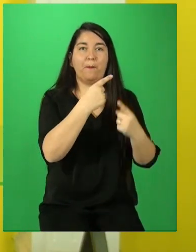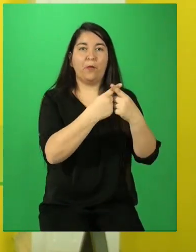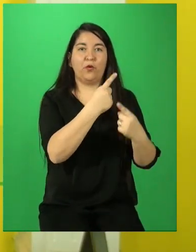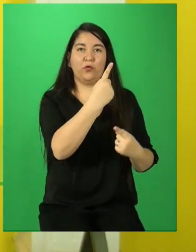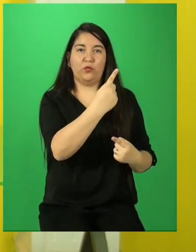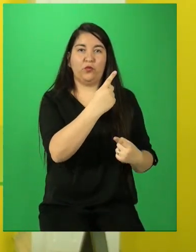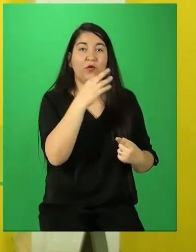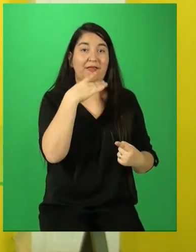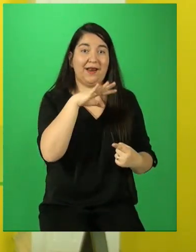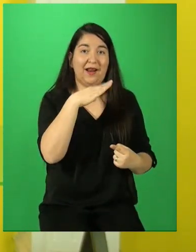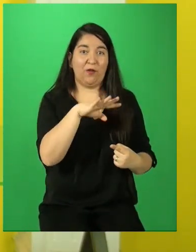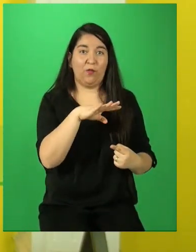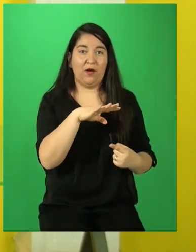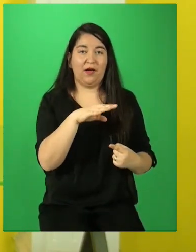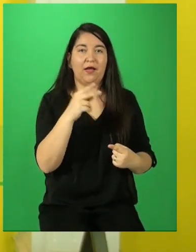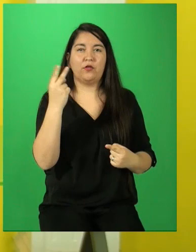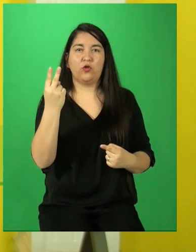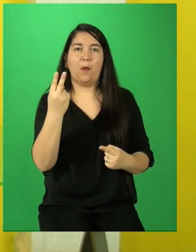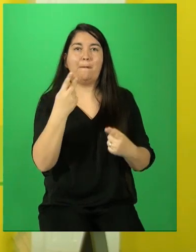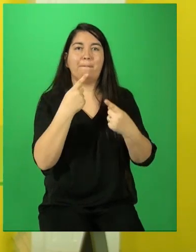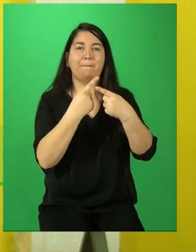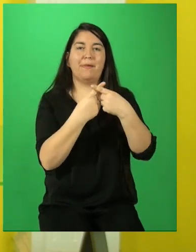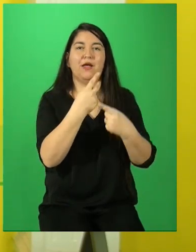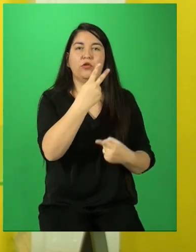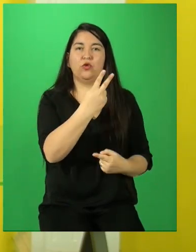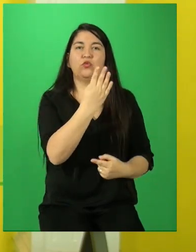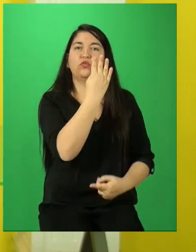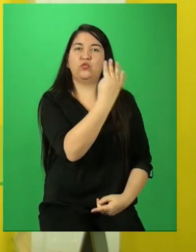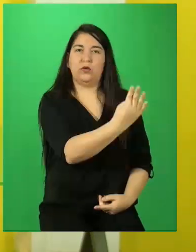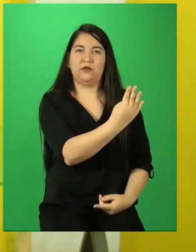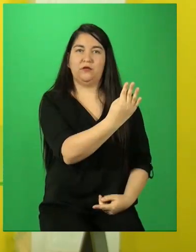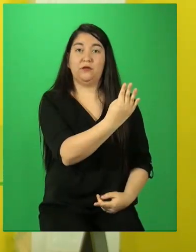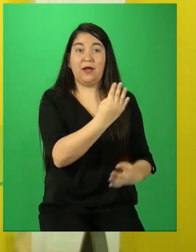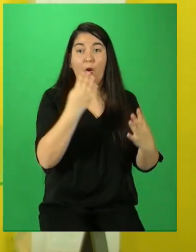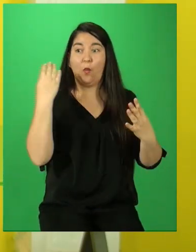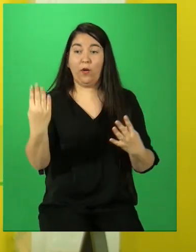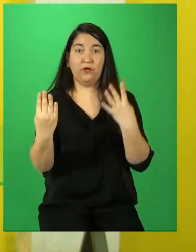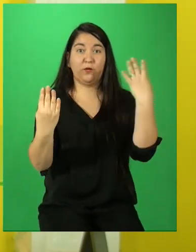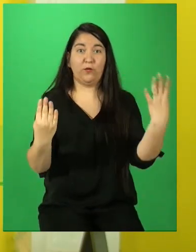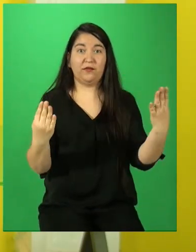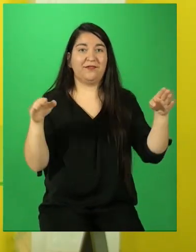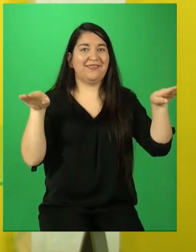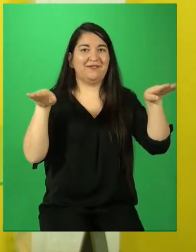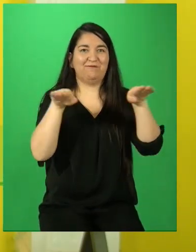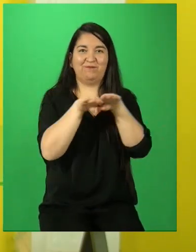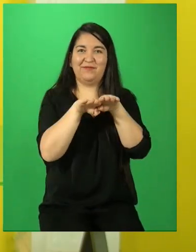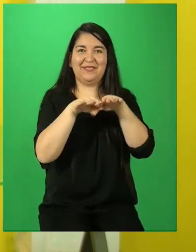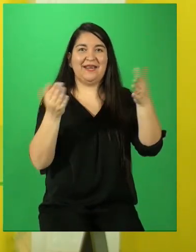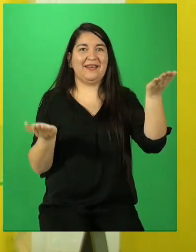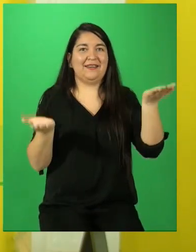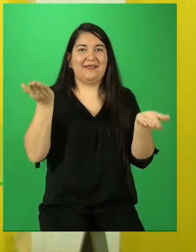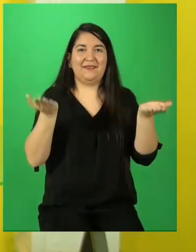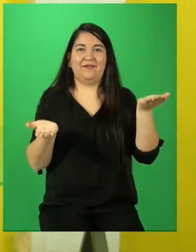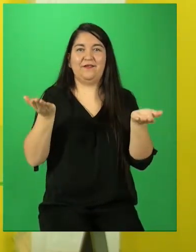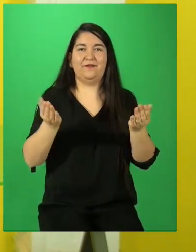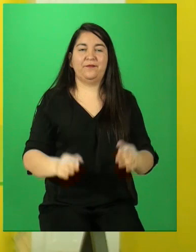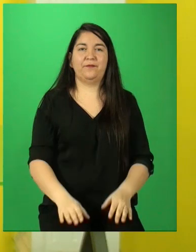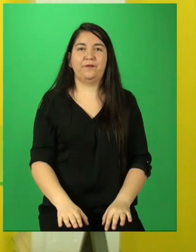agua, sería 2, 2 más 2, 4. Nuestra ecuación está equilibrada.